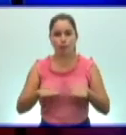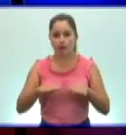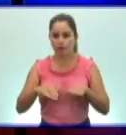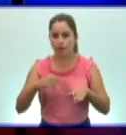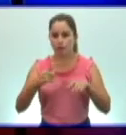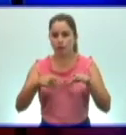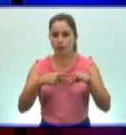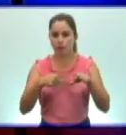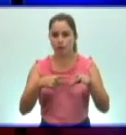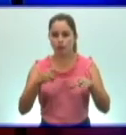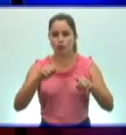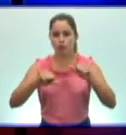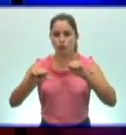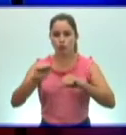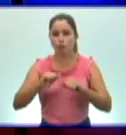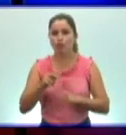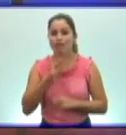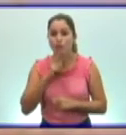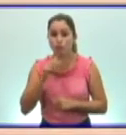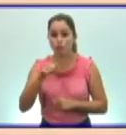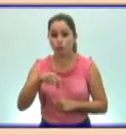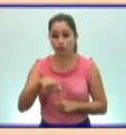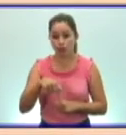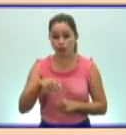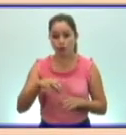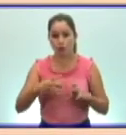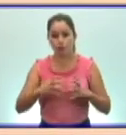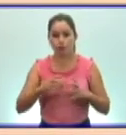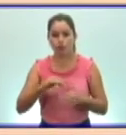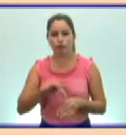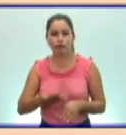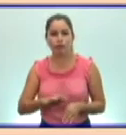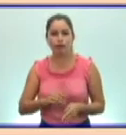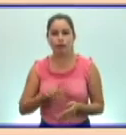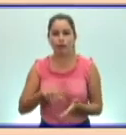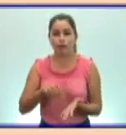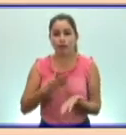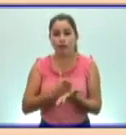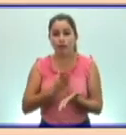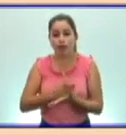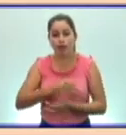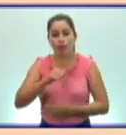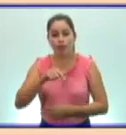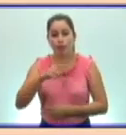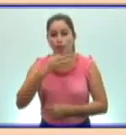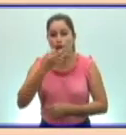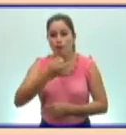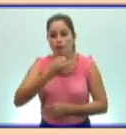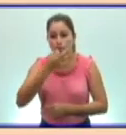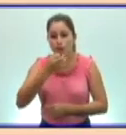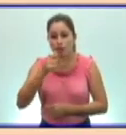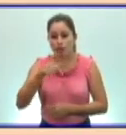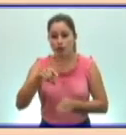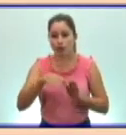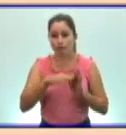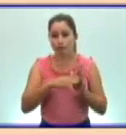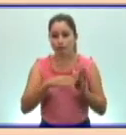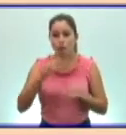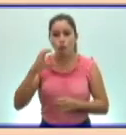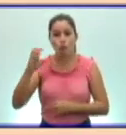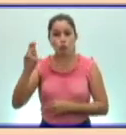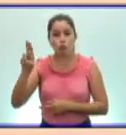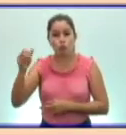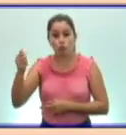disoluciones acuosas de una composición determinada. Y en esta clase vamos a abordar cuestiones cuantitativas de